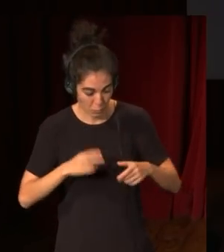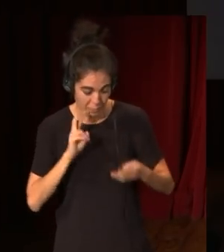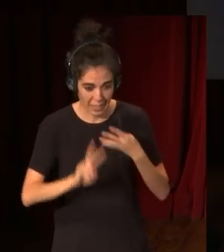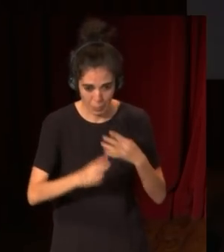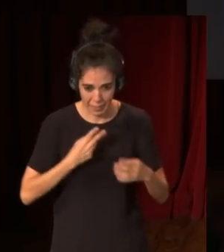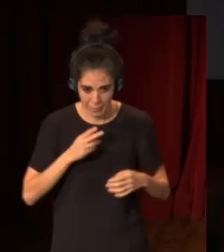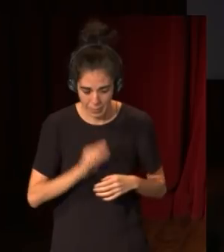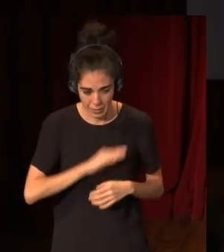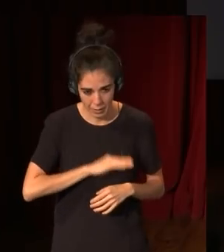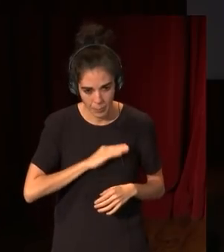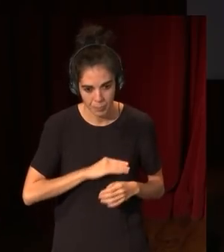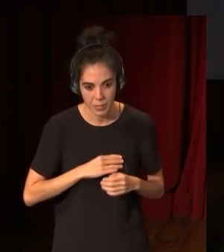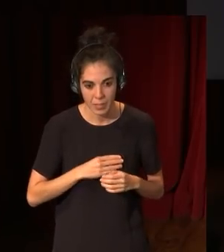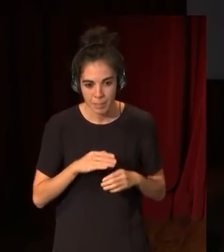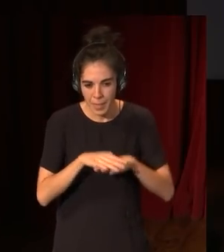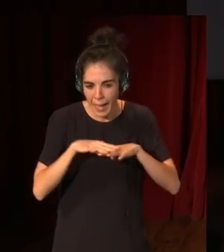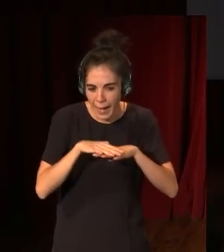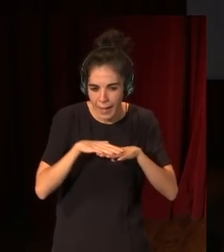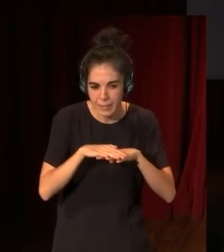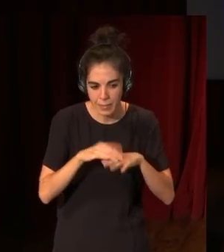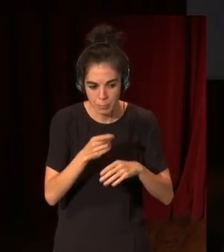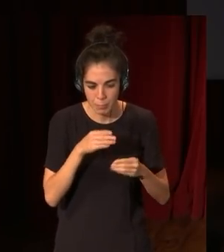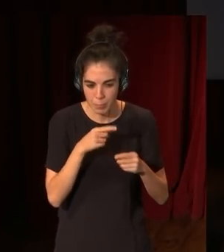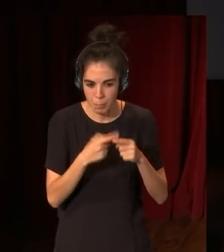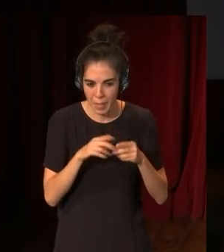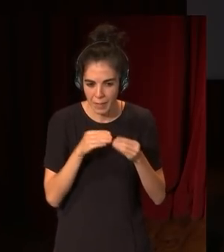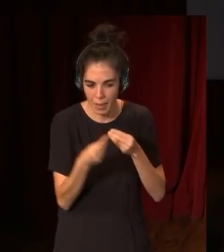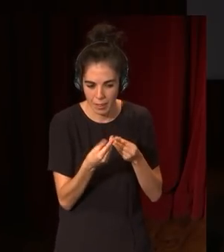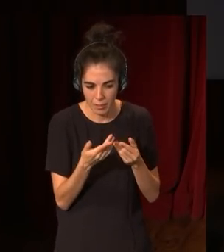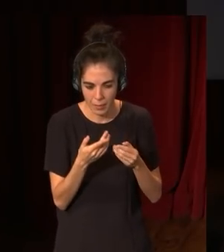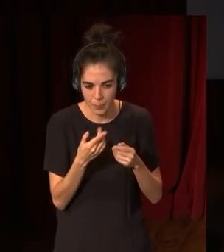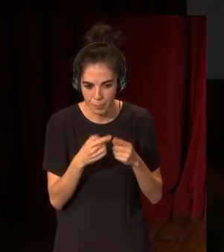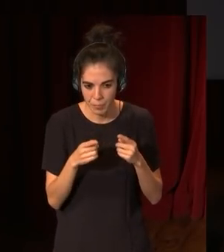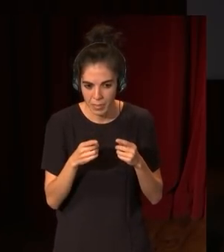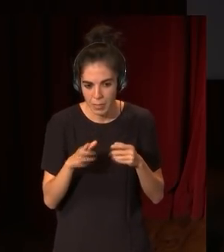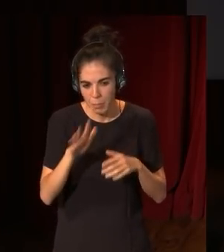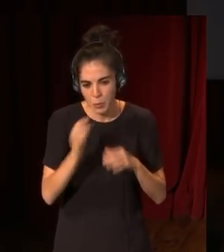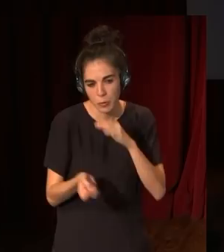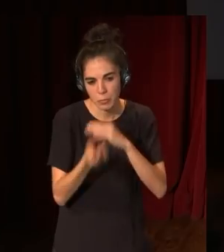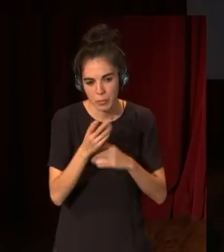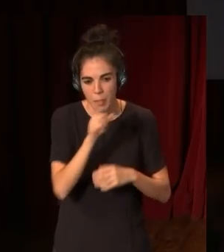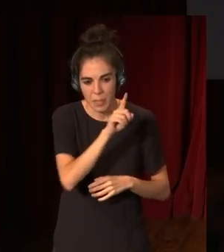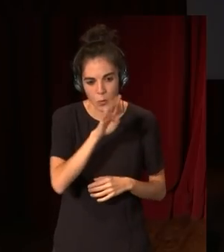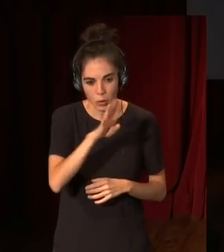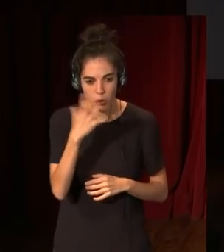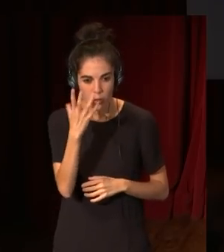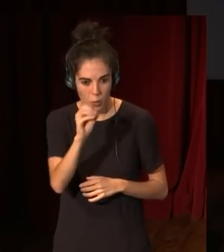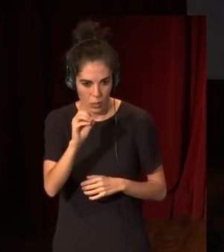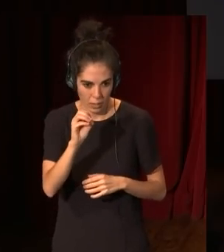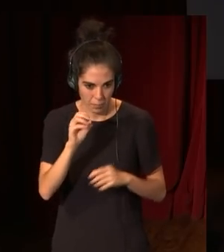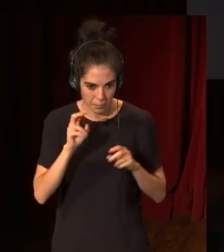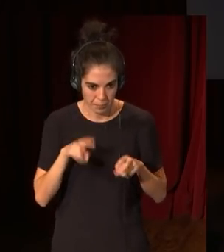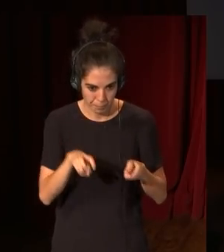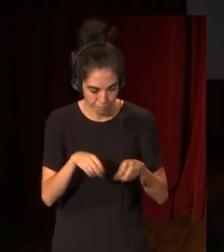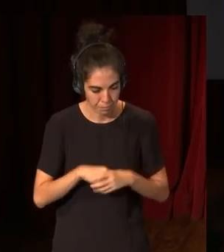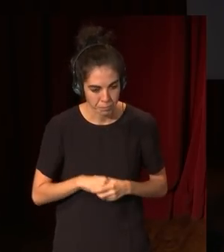las gasas habían sido un material que había aparecido en europa en torno a 1450 muy poco antes de estas pinturas que